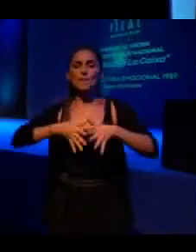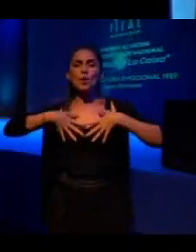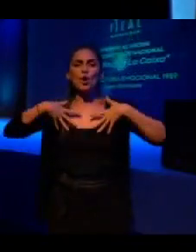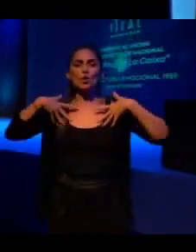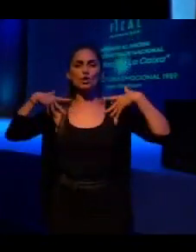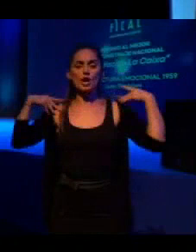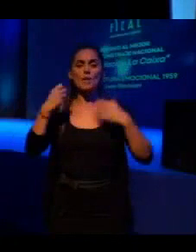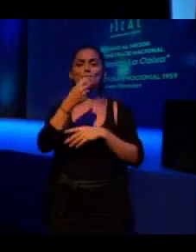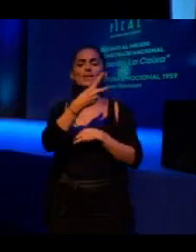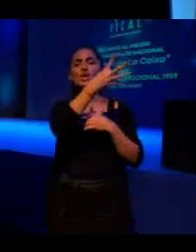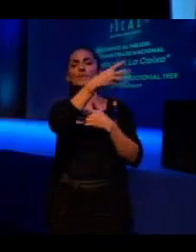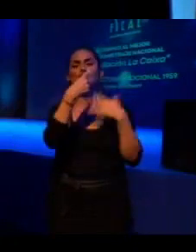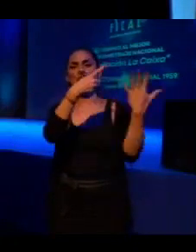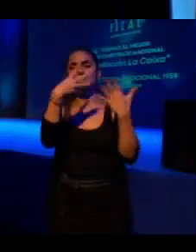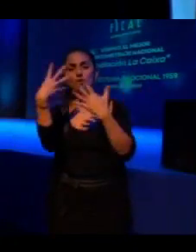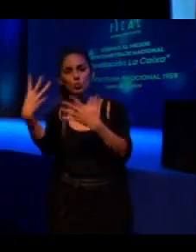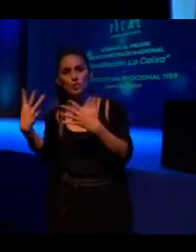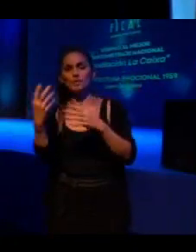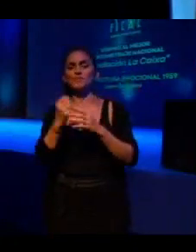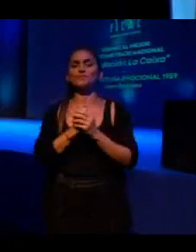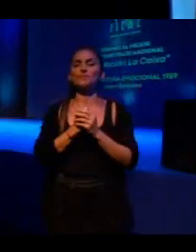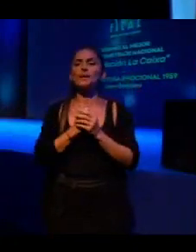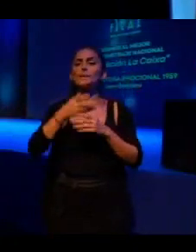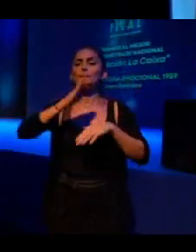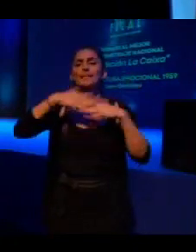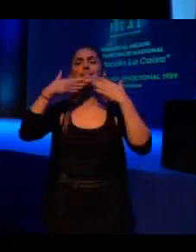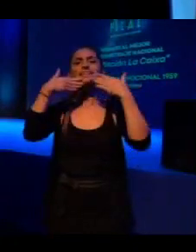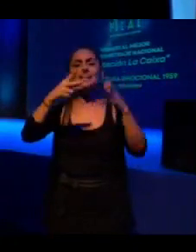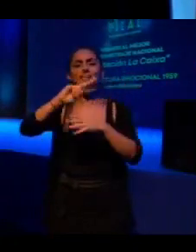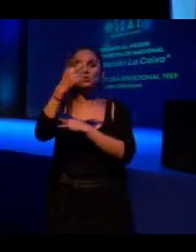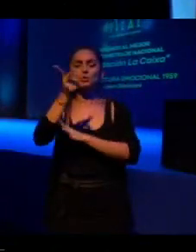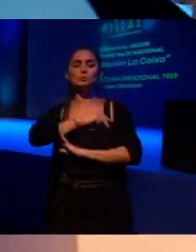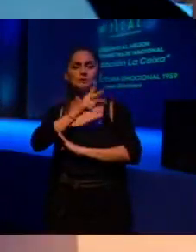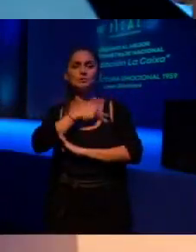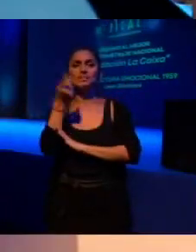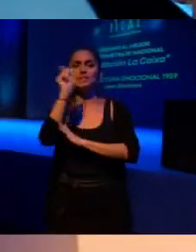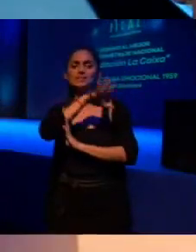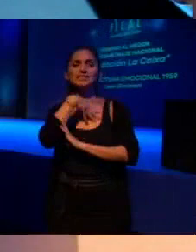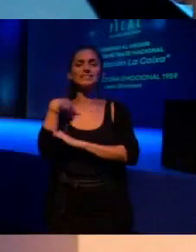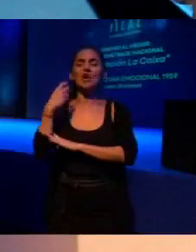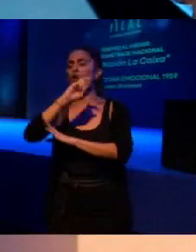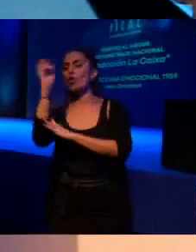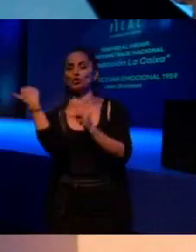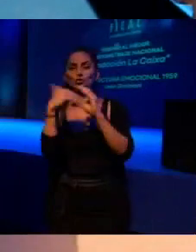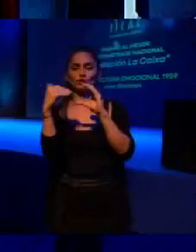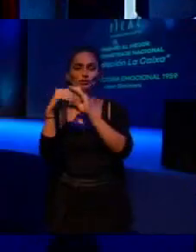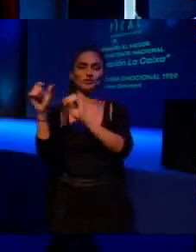León Simignani y para agradecer este segundo premio de la noche que recibe también ha querido enviarnos otro vídeo.